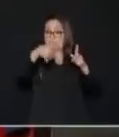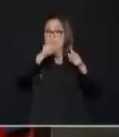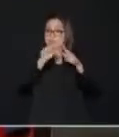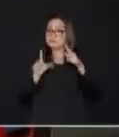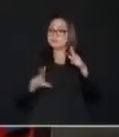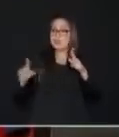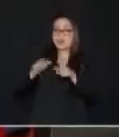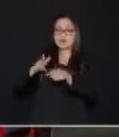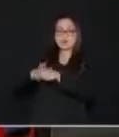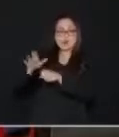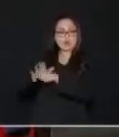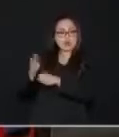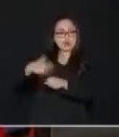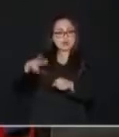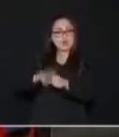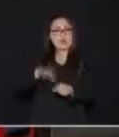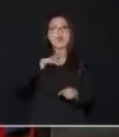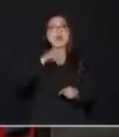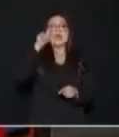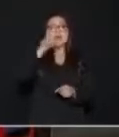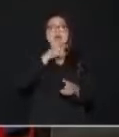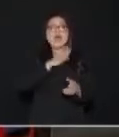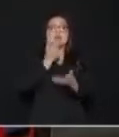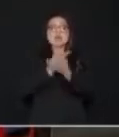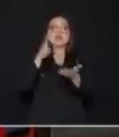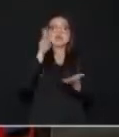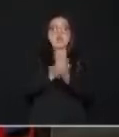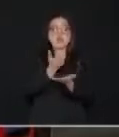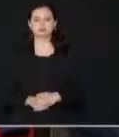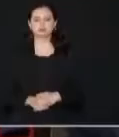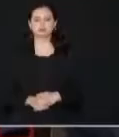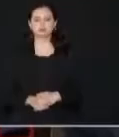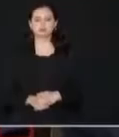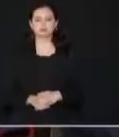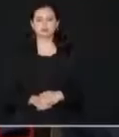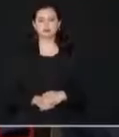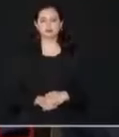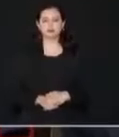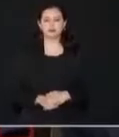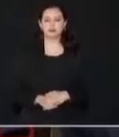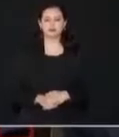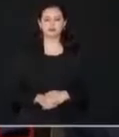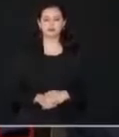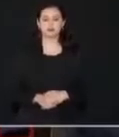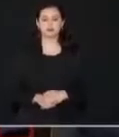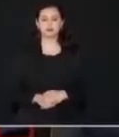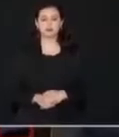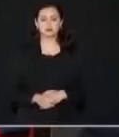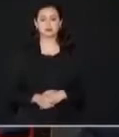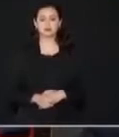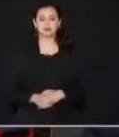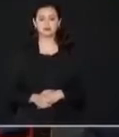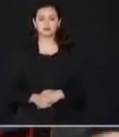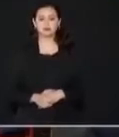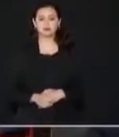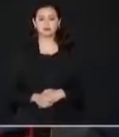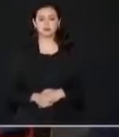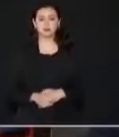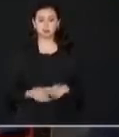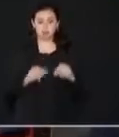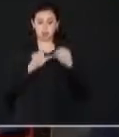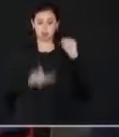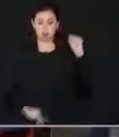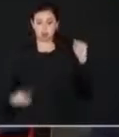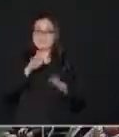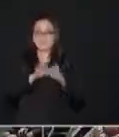aumentará al doble el salario mínimo estoy preparado para no fallarle a